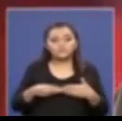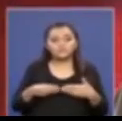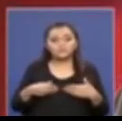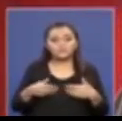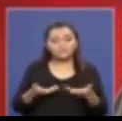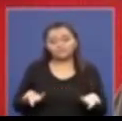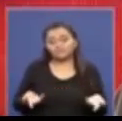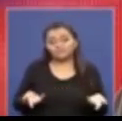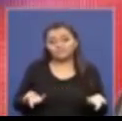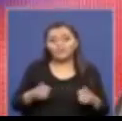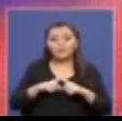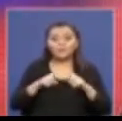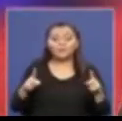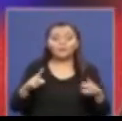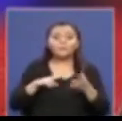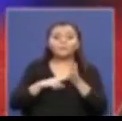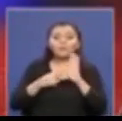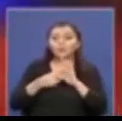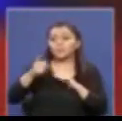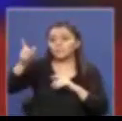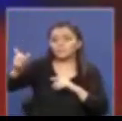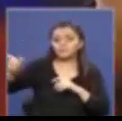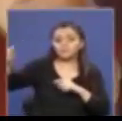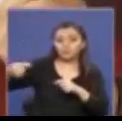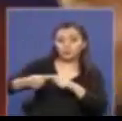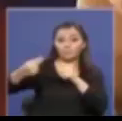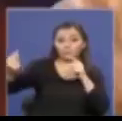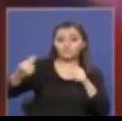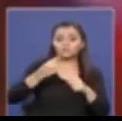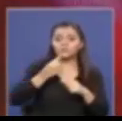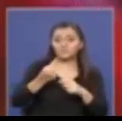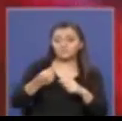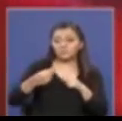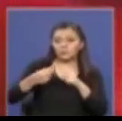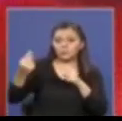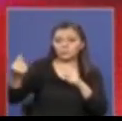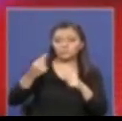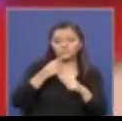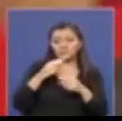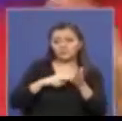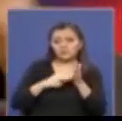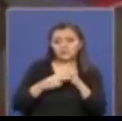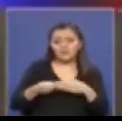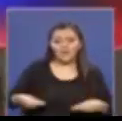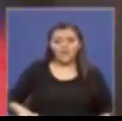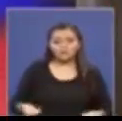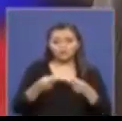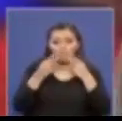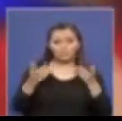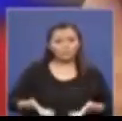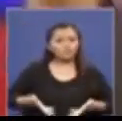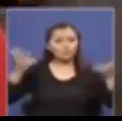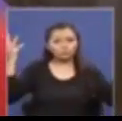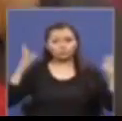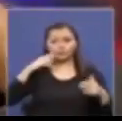cuernos palos, le reduzco gasto público. Entonces significa menos contratos para los transportistas, significa menos compra de alimentos, paperos,